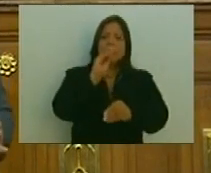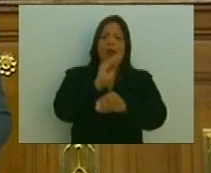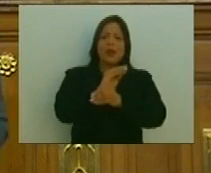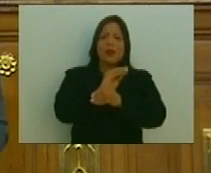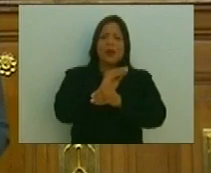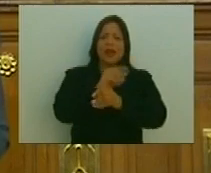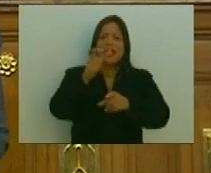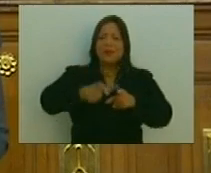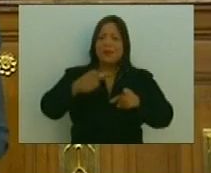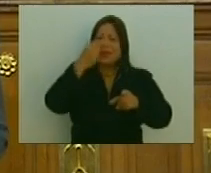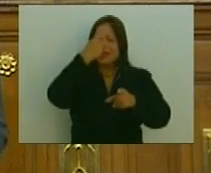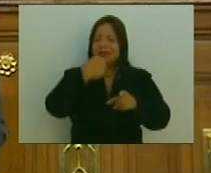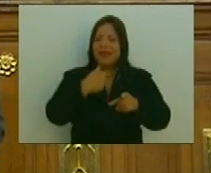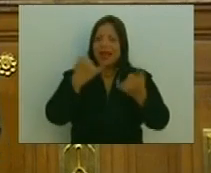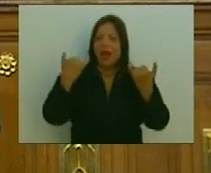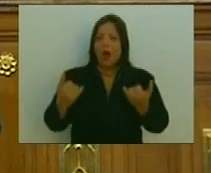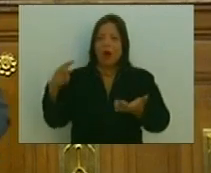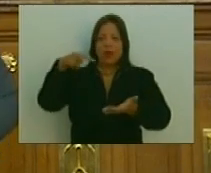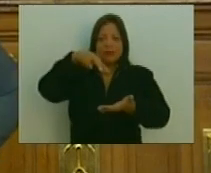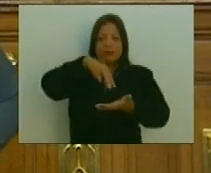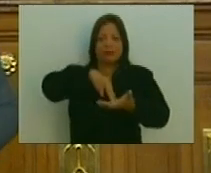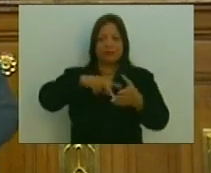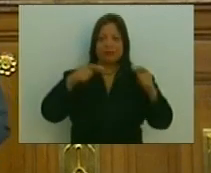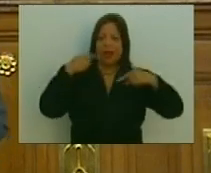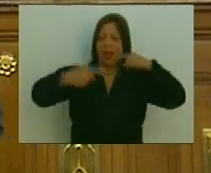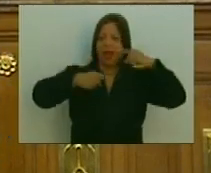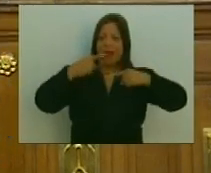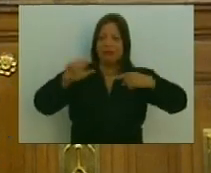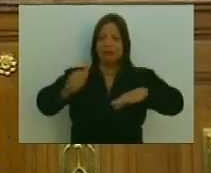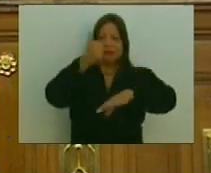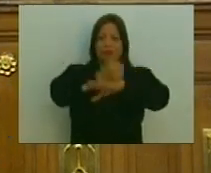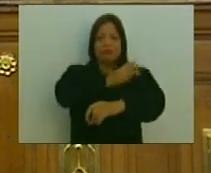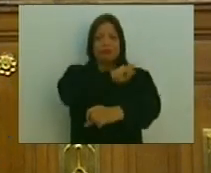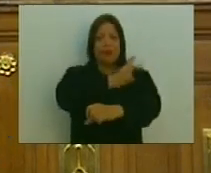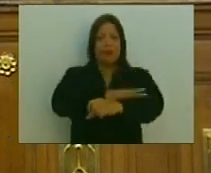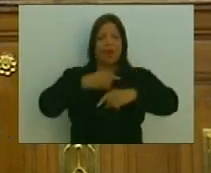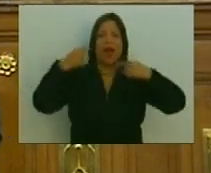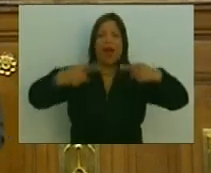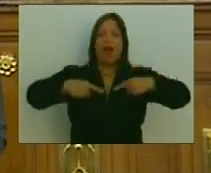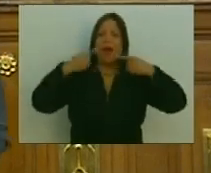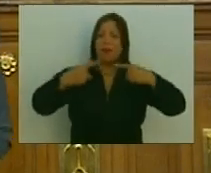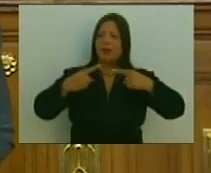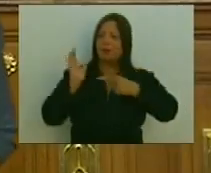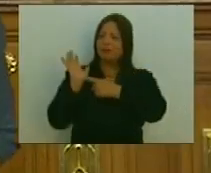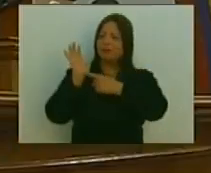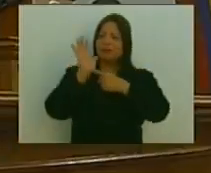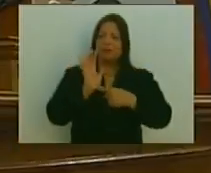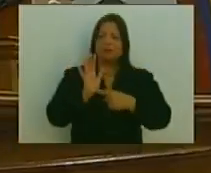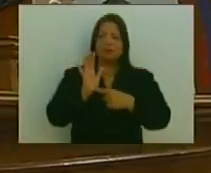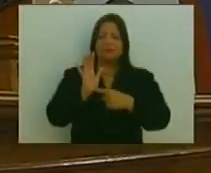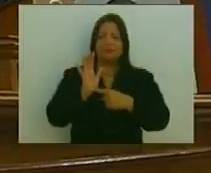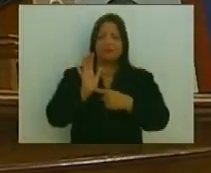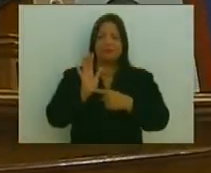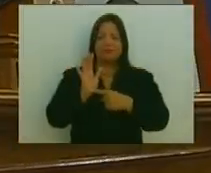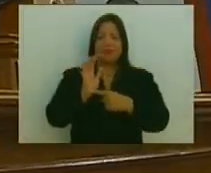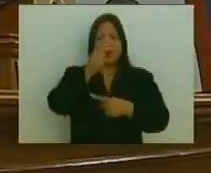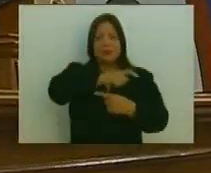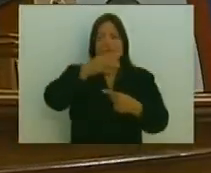estaría hoy aquí en este hemiciclo plenipotenciario y representando...